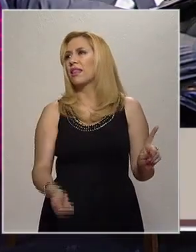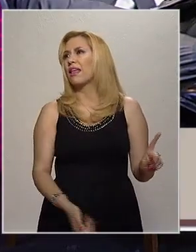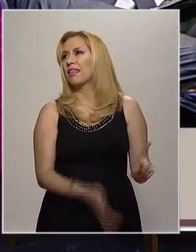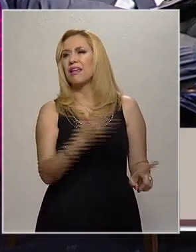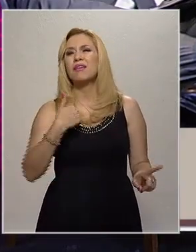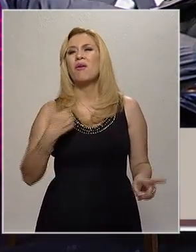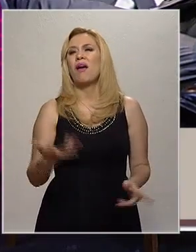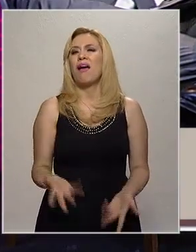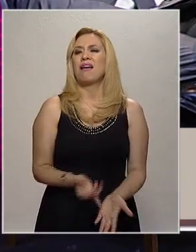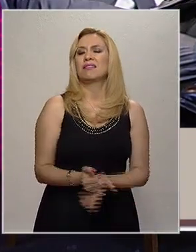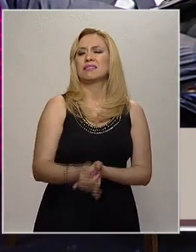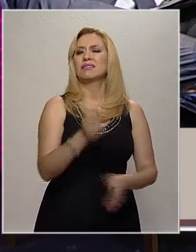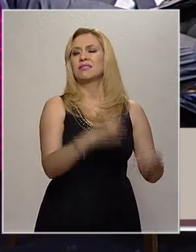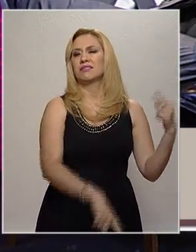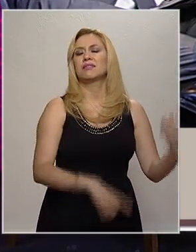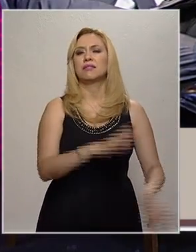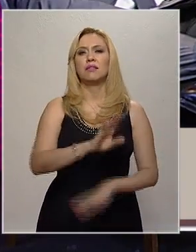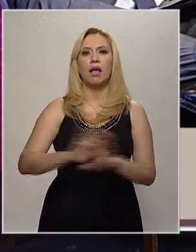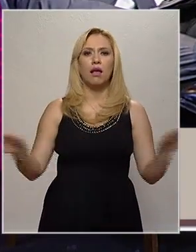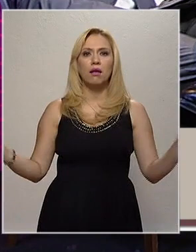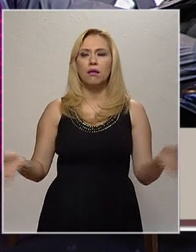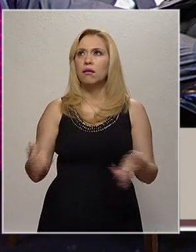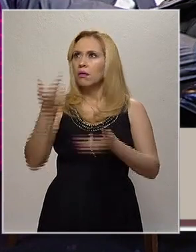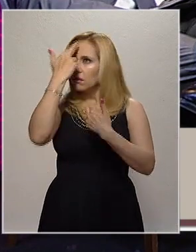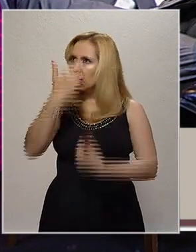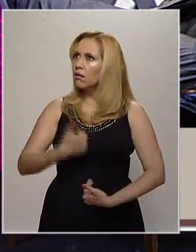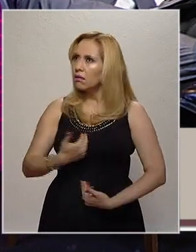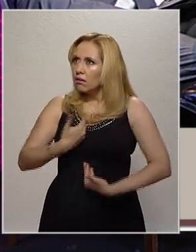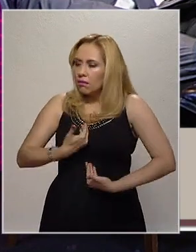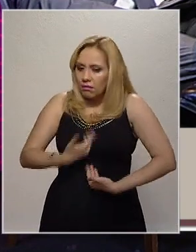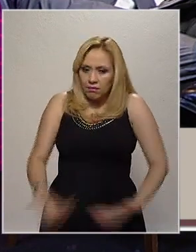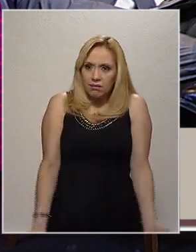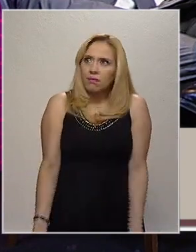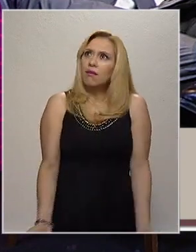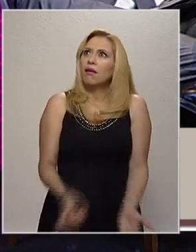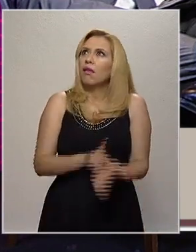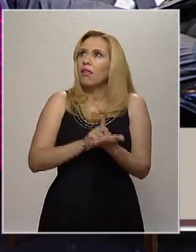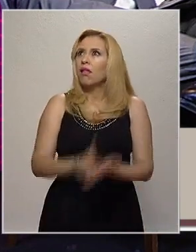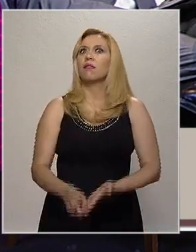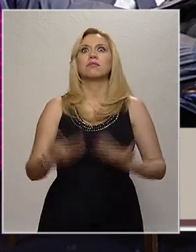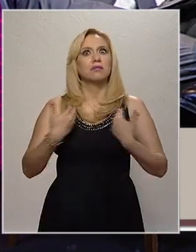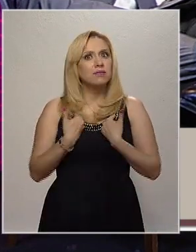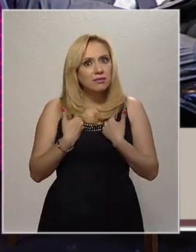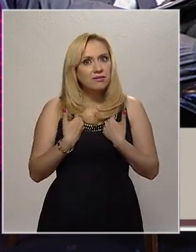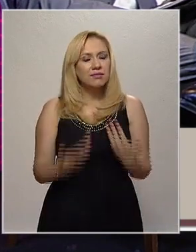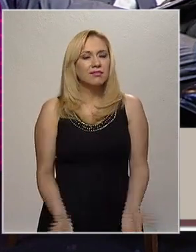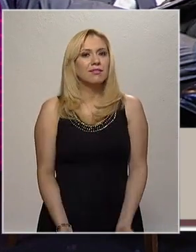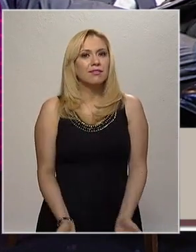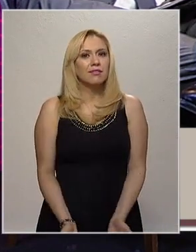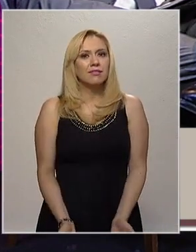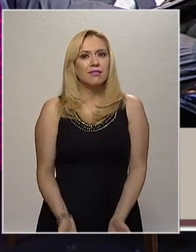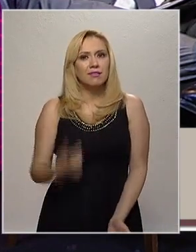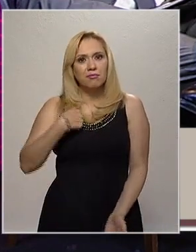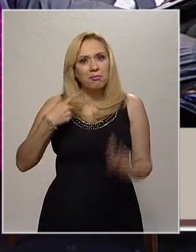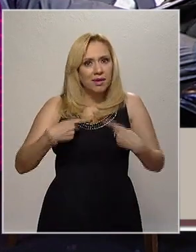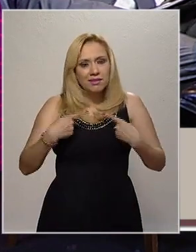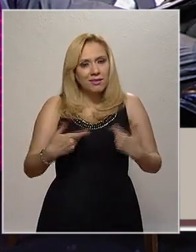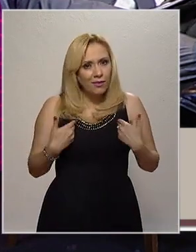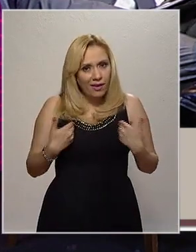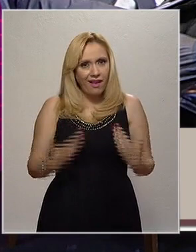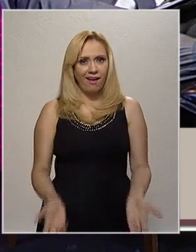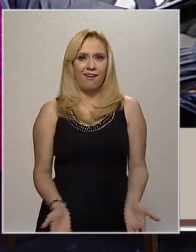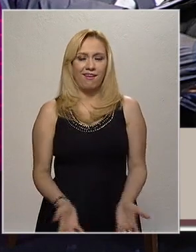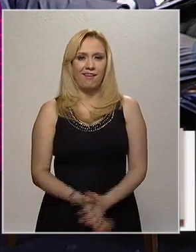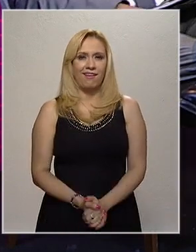conviene. Sin respetar su autonomía. Sin respetar su autonomía y sin tomar en consideración que tienen enfrente a una persona, ¿no? Así